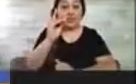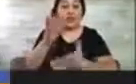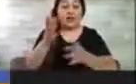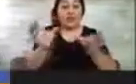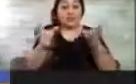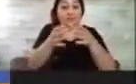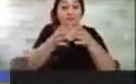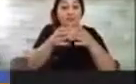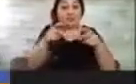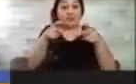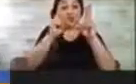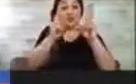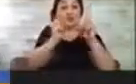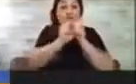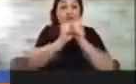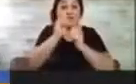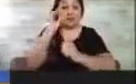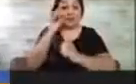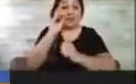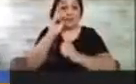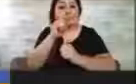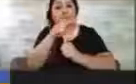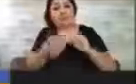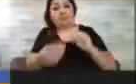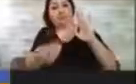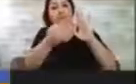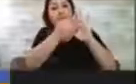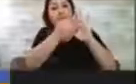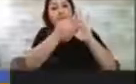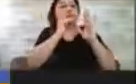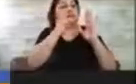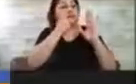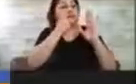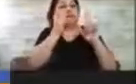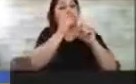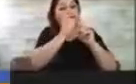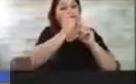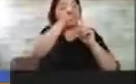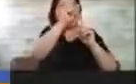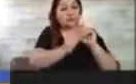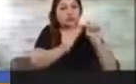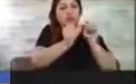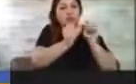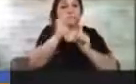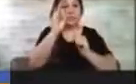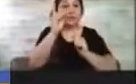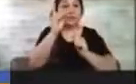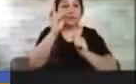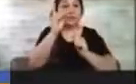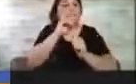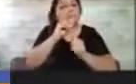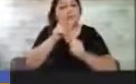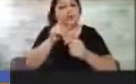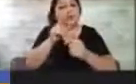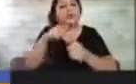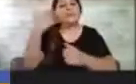pero por supuesto esto está abierto a debate y hay que ir reflexionándolo en cada momento para